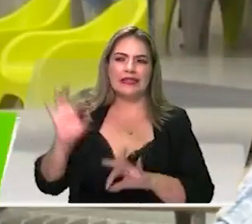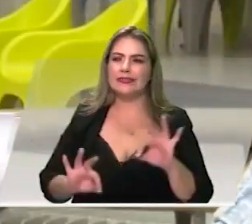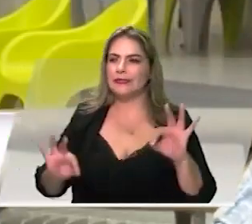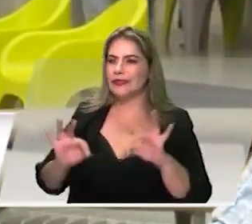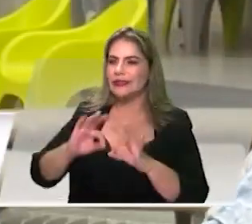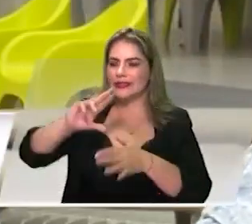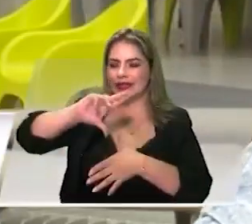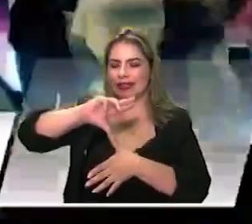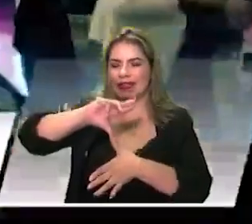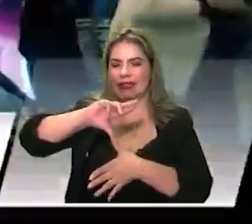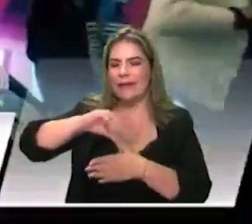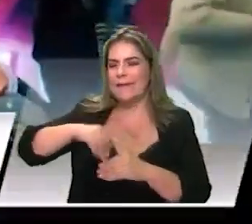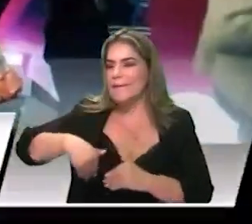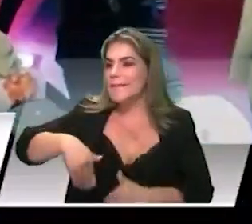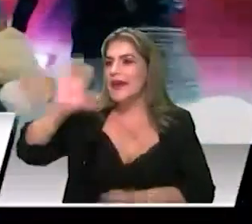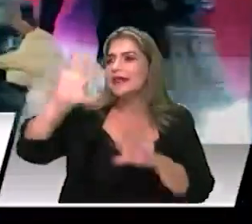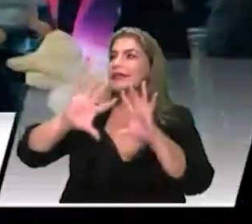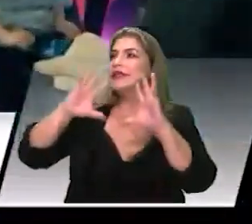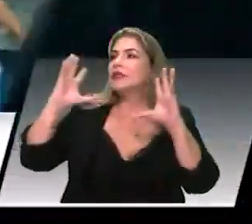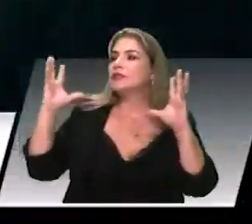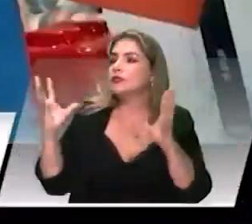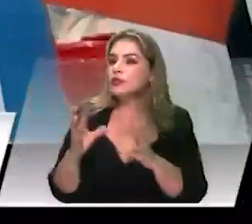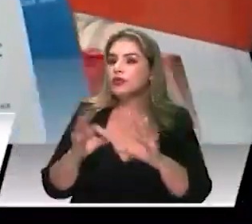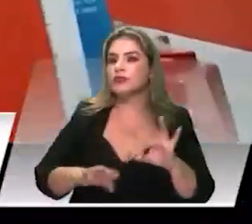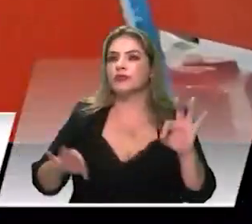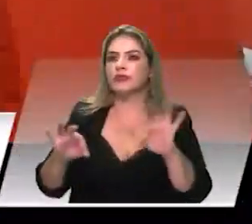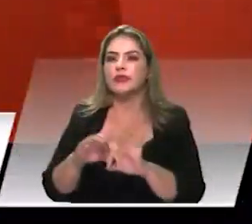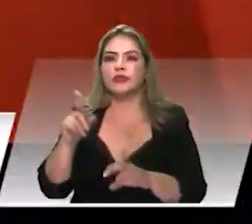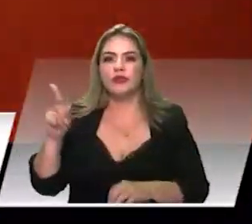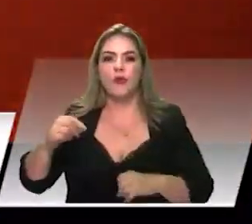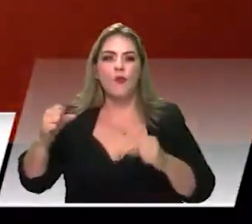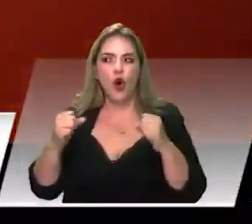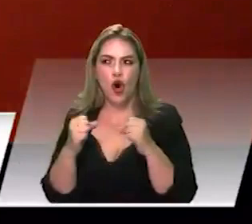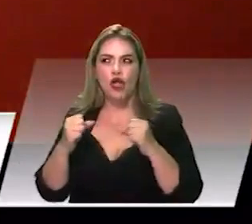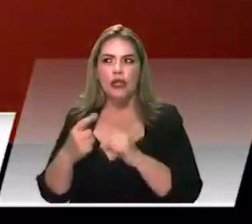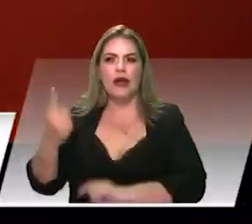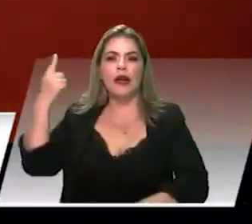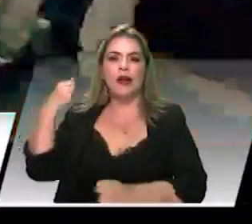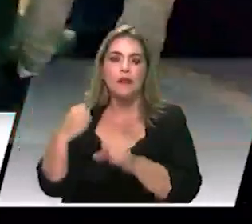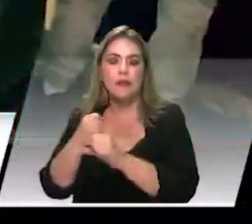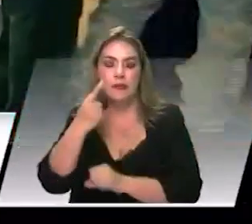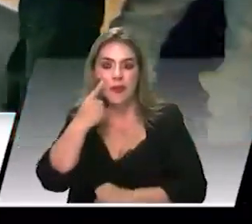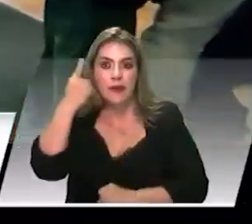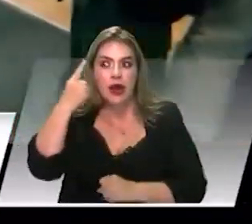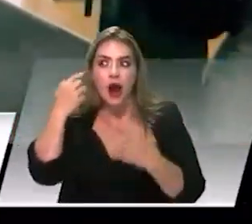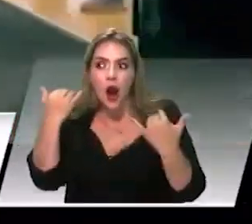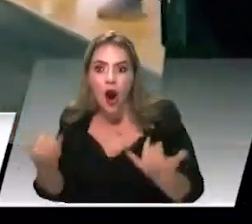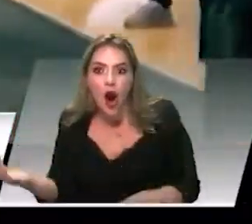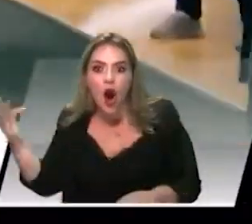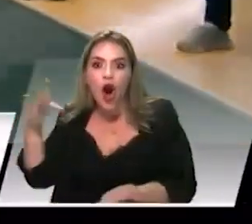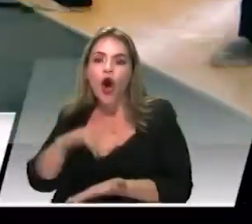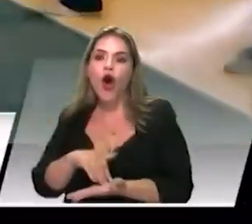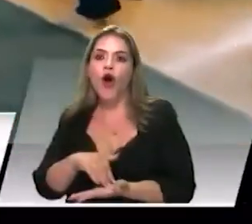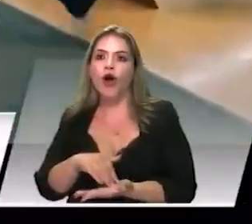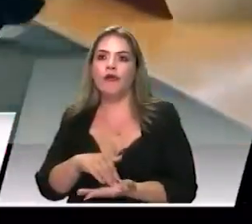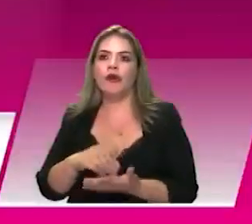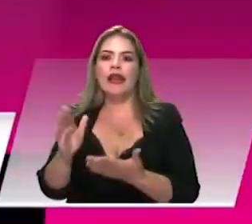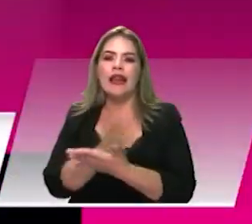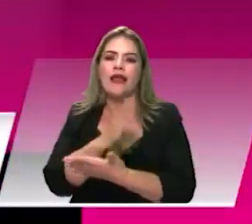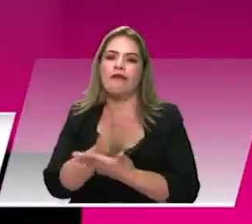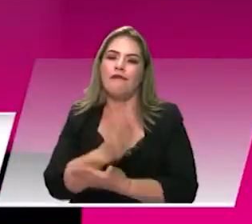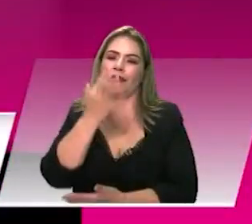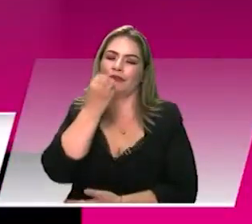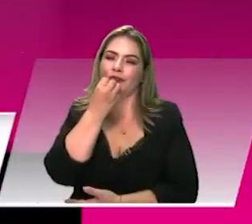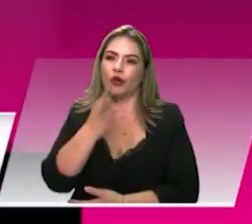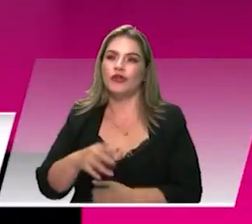más importantes en el mundo. La Filbo en Bogotá participamos el año pasado por primera vez, este año retornamos presentando un libro maravilloso que se llama La